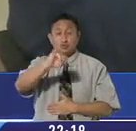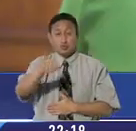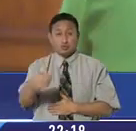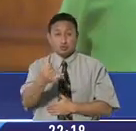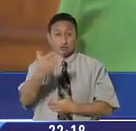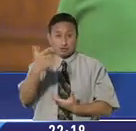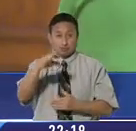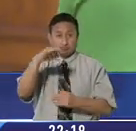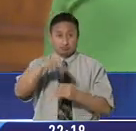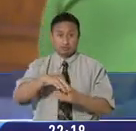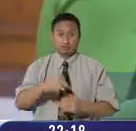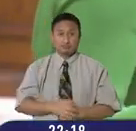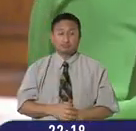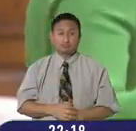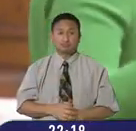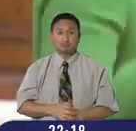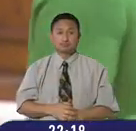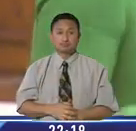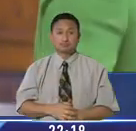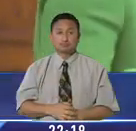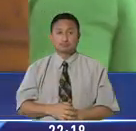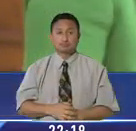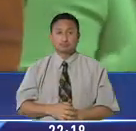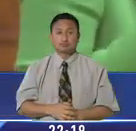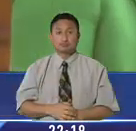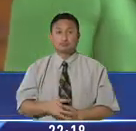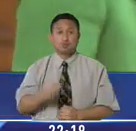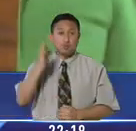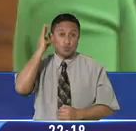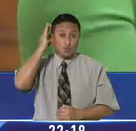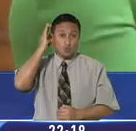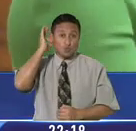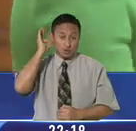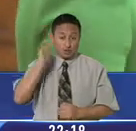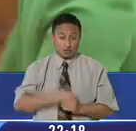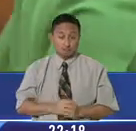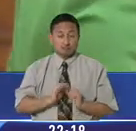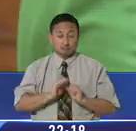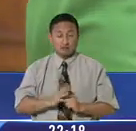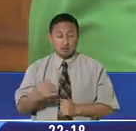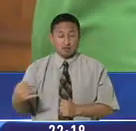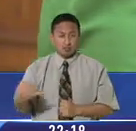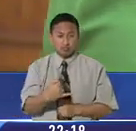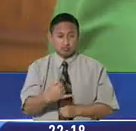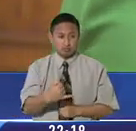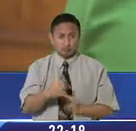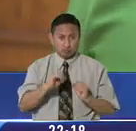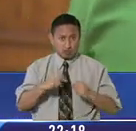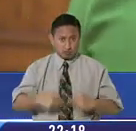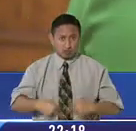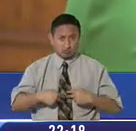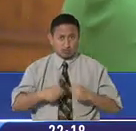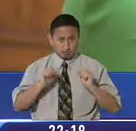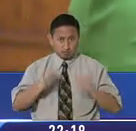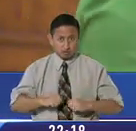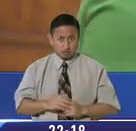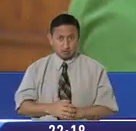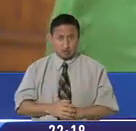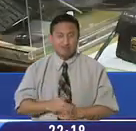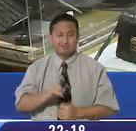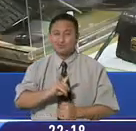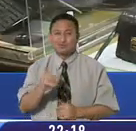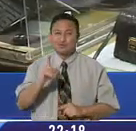jueves. ¿Puede tener una vida plena una mujer violada y obligada a parir? Sencillamente,